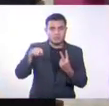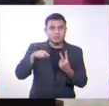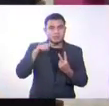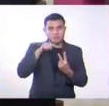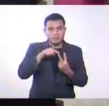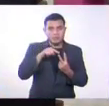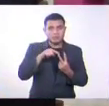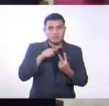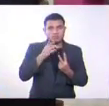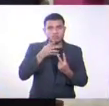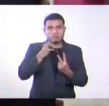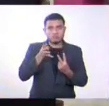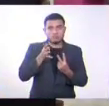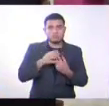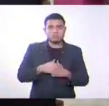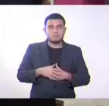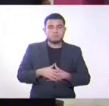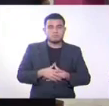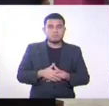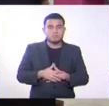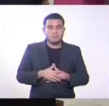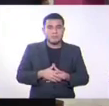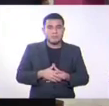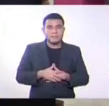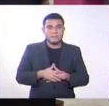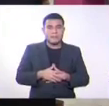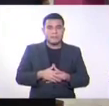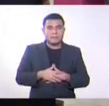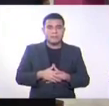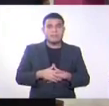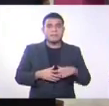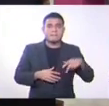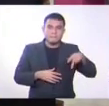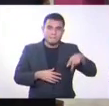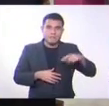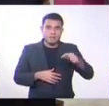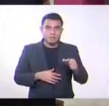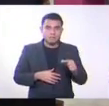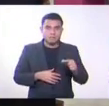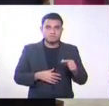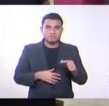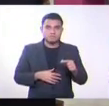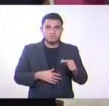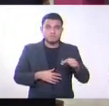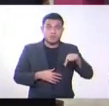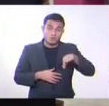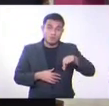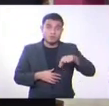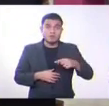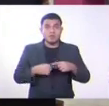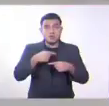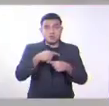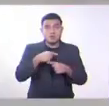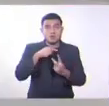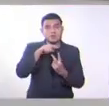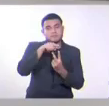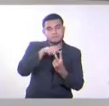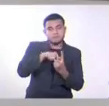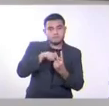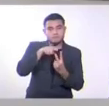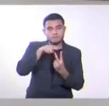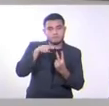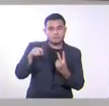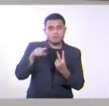igualdad. Al final voy a tener que PQ Ujú. es igual a la raíz cuadrada de